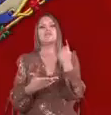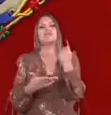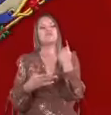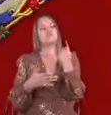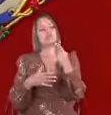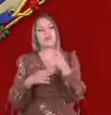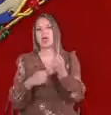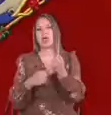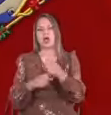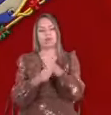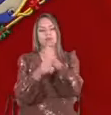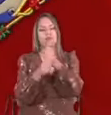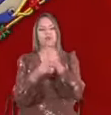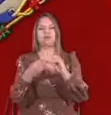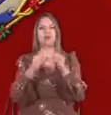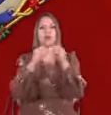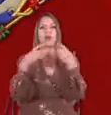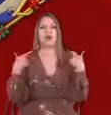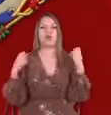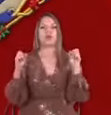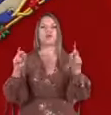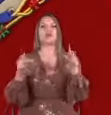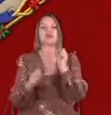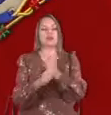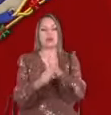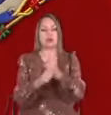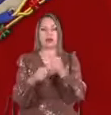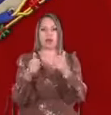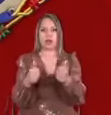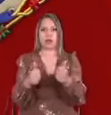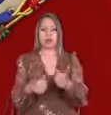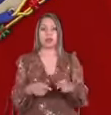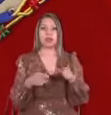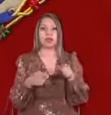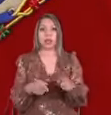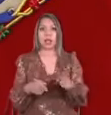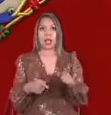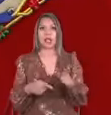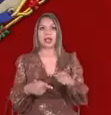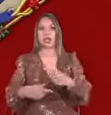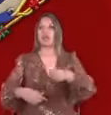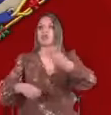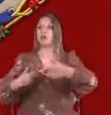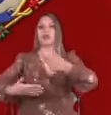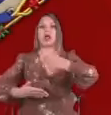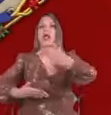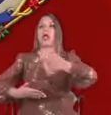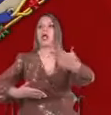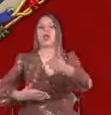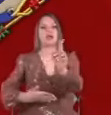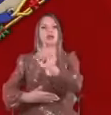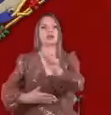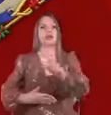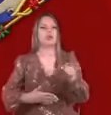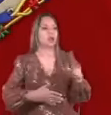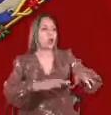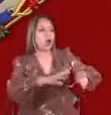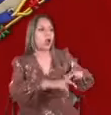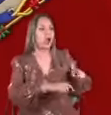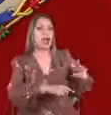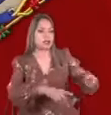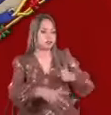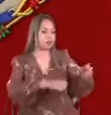construyendo oportunidades, dando trabajo digno. El reto no es armarla a la ciudadanía, El reto es desarmar a la delincuencia. Lo que sí